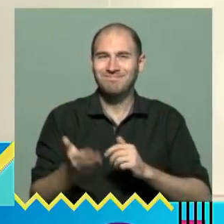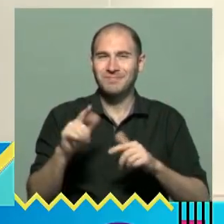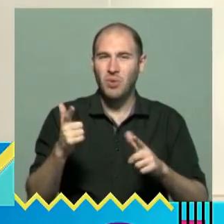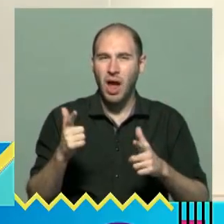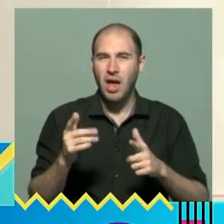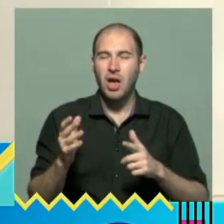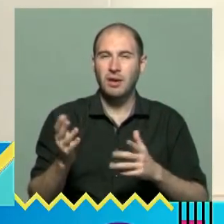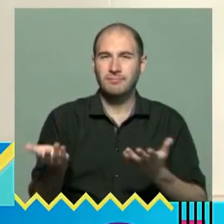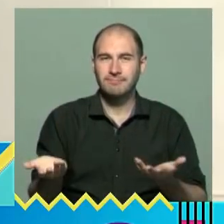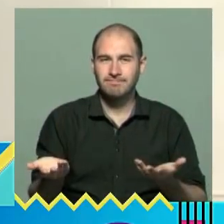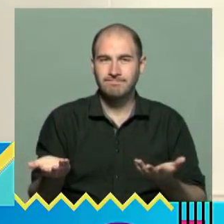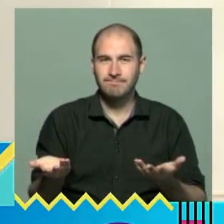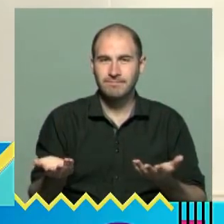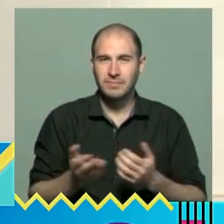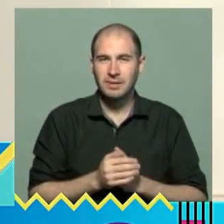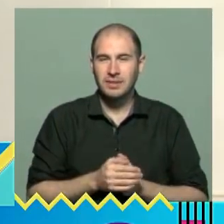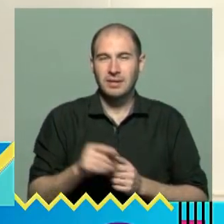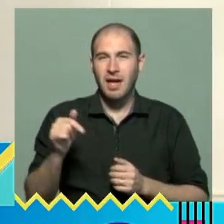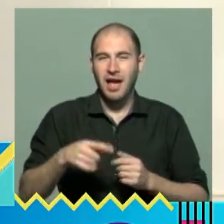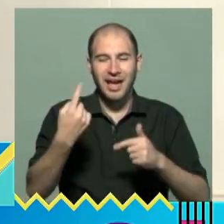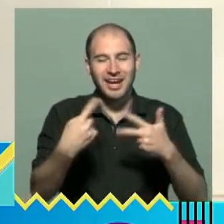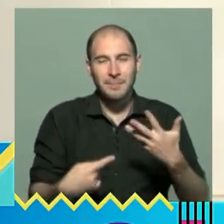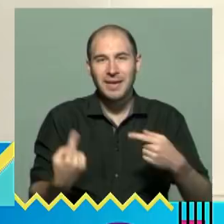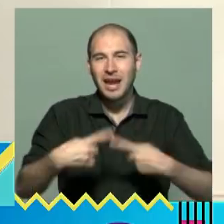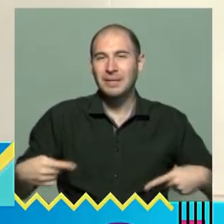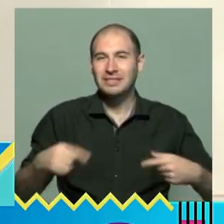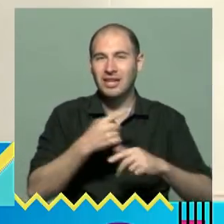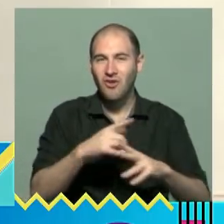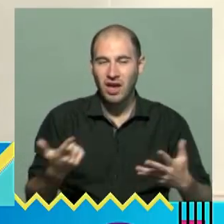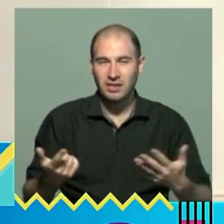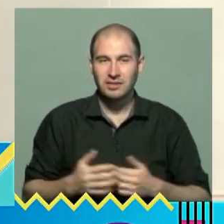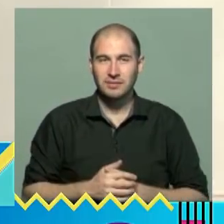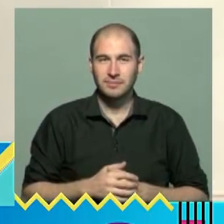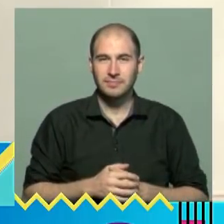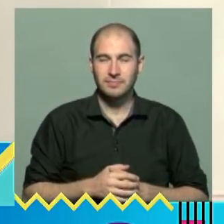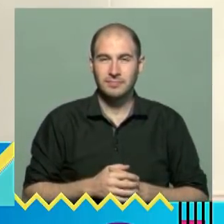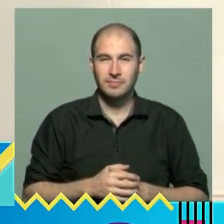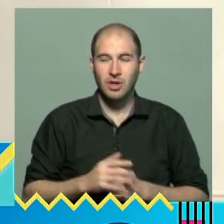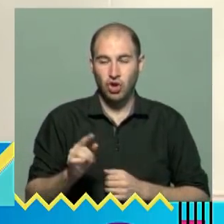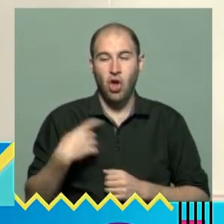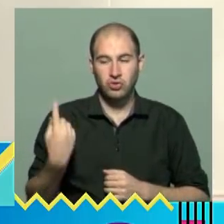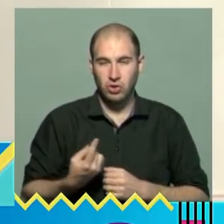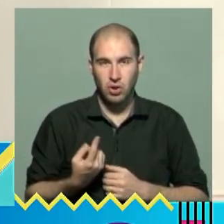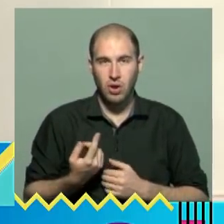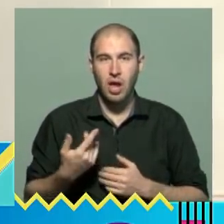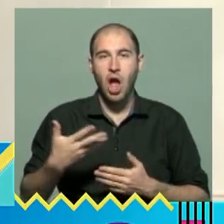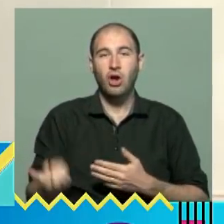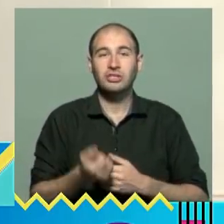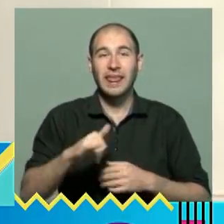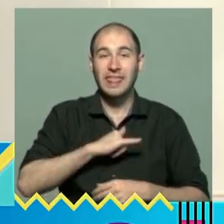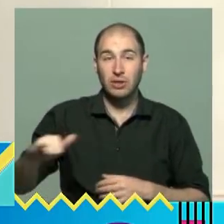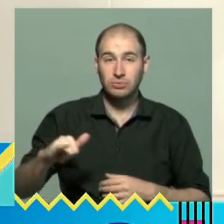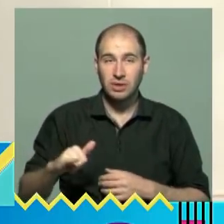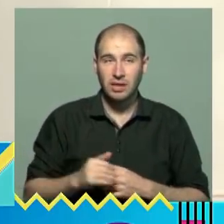una cuestión que, o sea, no existen herramientas quizá para que nosotras podamos acceder a una